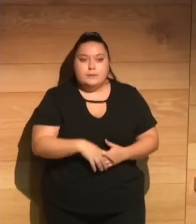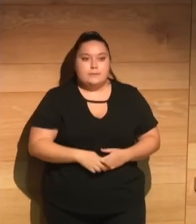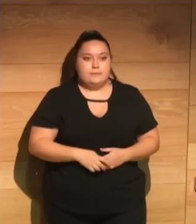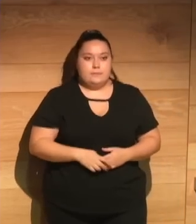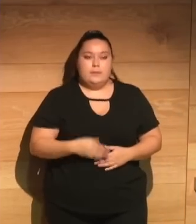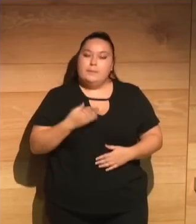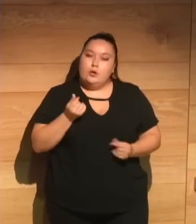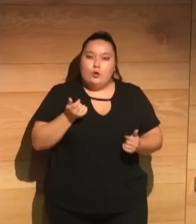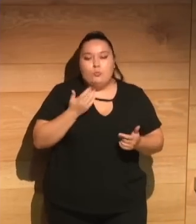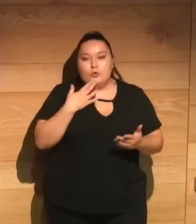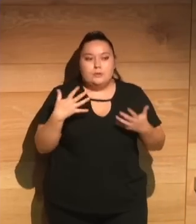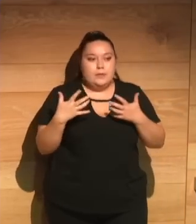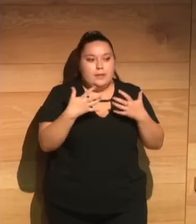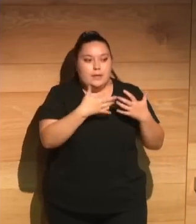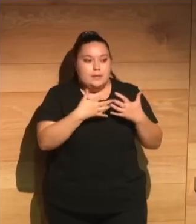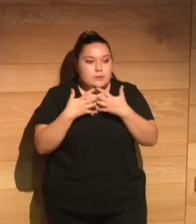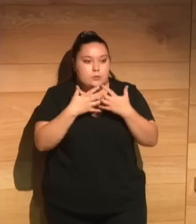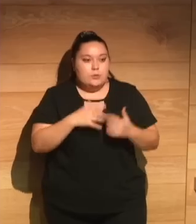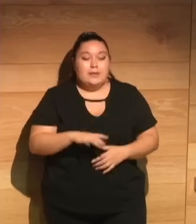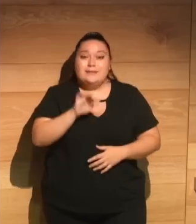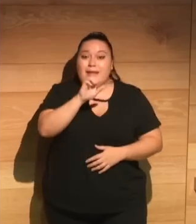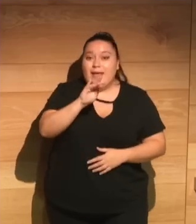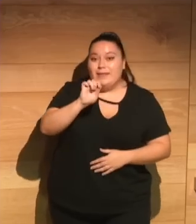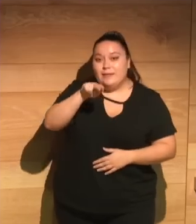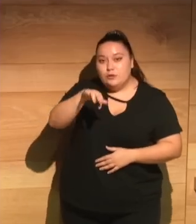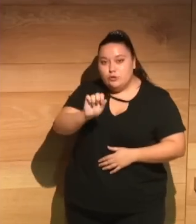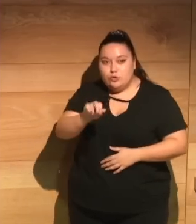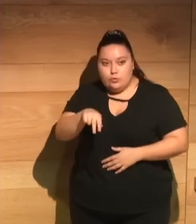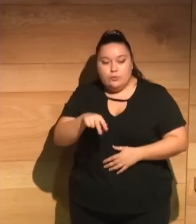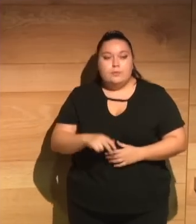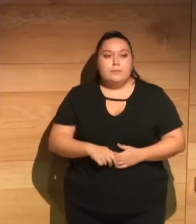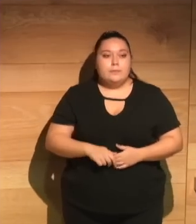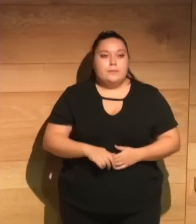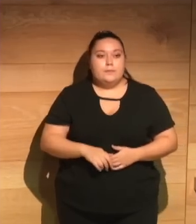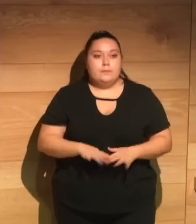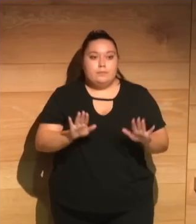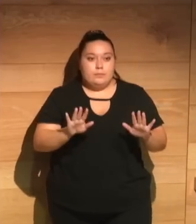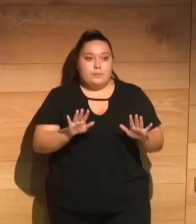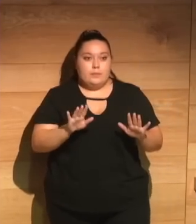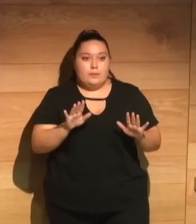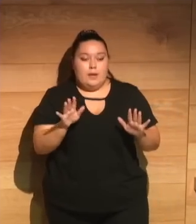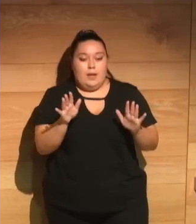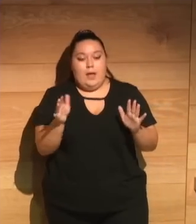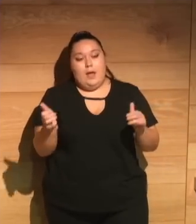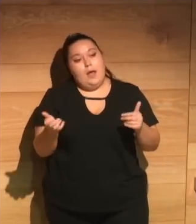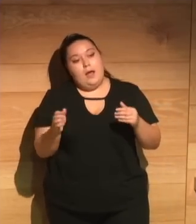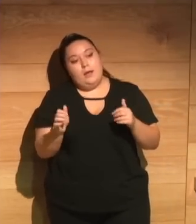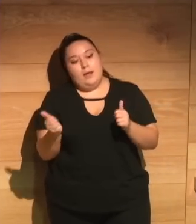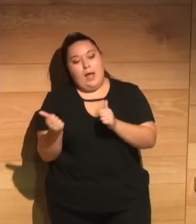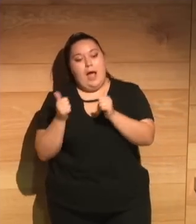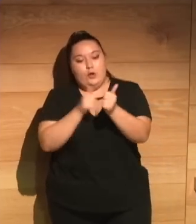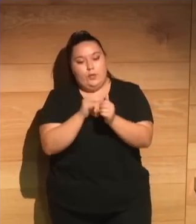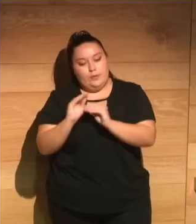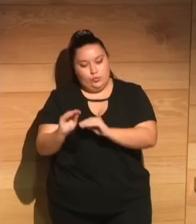esa pelea cinematográfica. Rodrigo, me vas a matar. Que es el de Edison, y no tanto el de Edison como su ayudante Dixon. Él tenía una legión